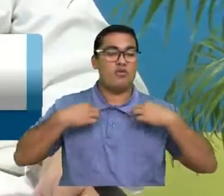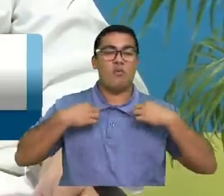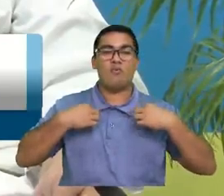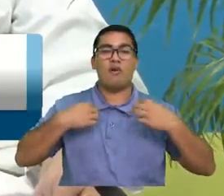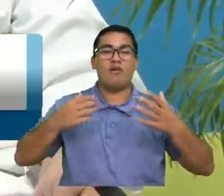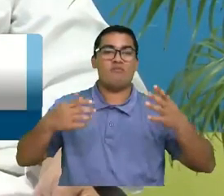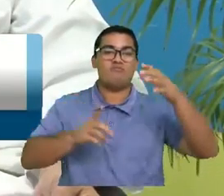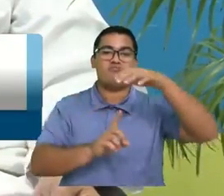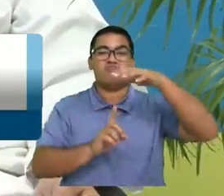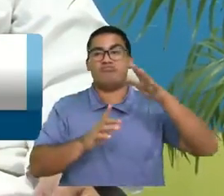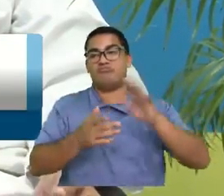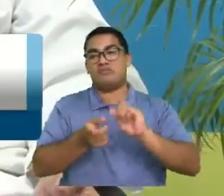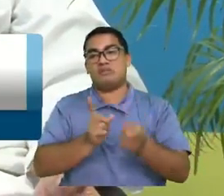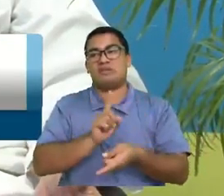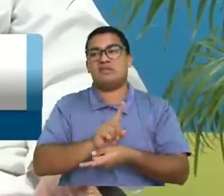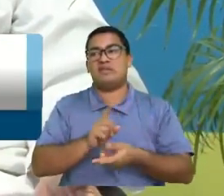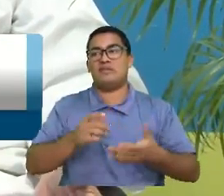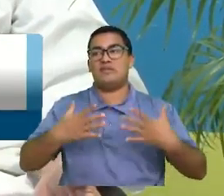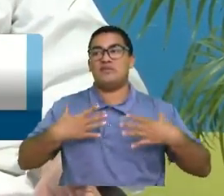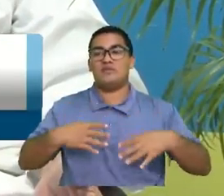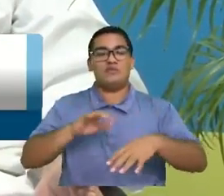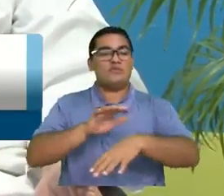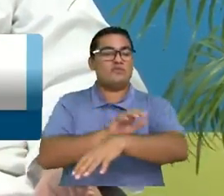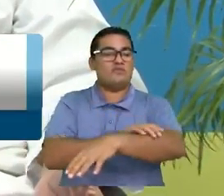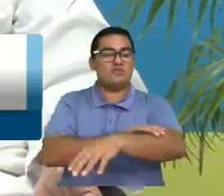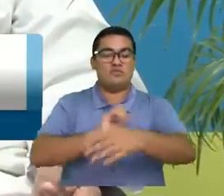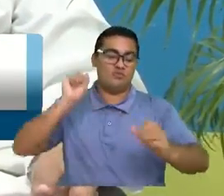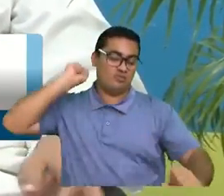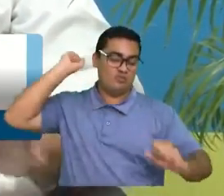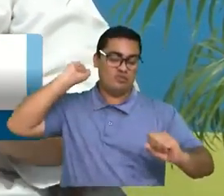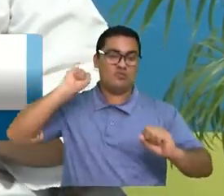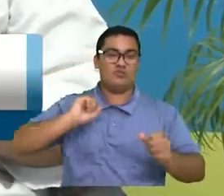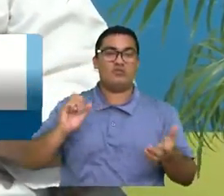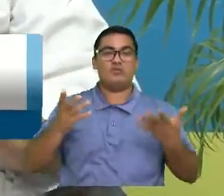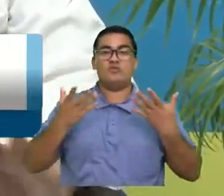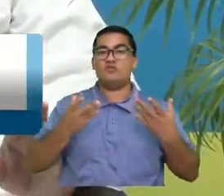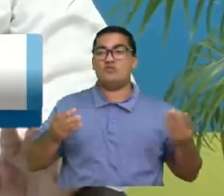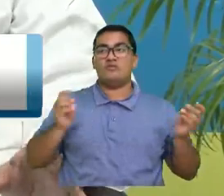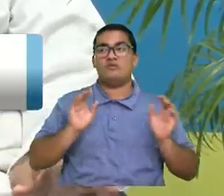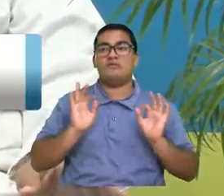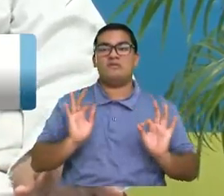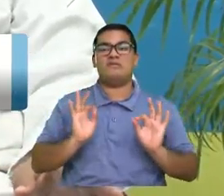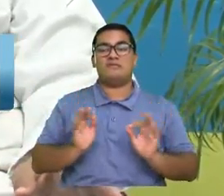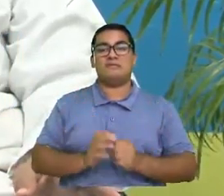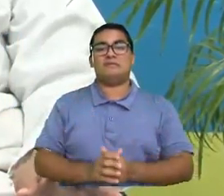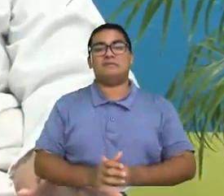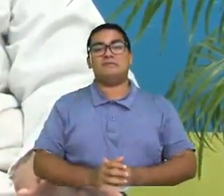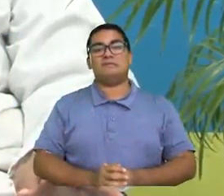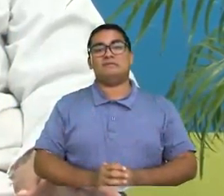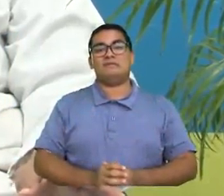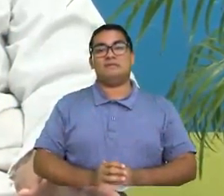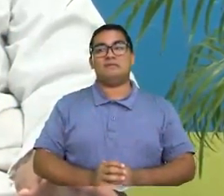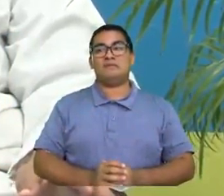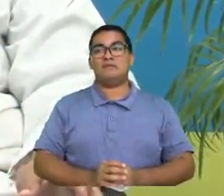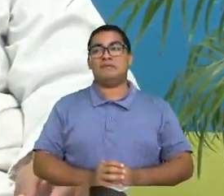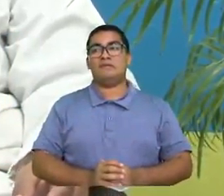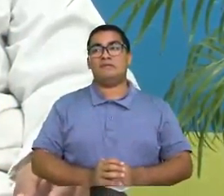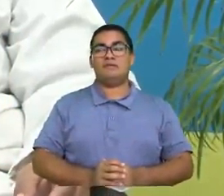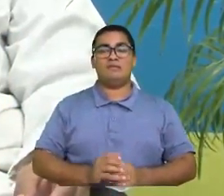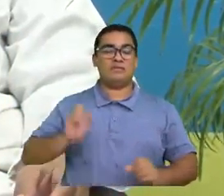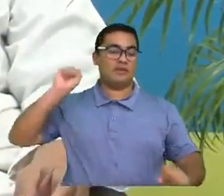secar y de una manera que tengo que quedar sequito, completamente seca. Como que si no me hubiera mojado. O sea, tengo que agarrar la